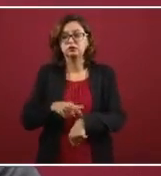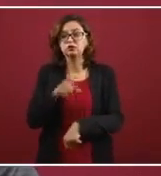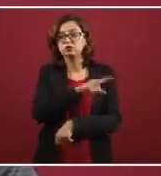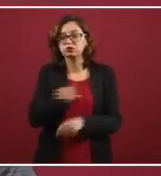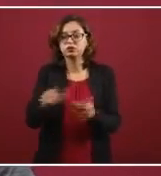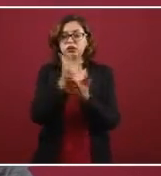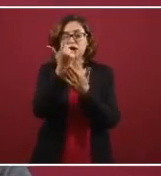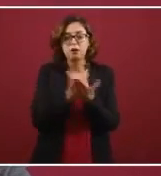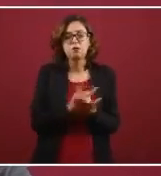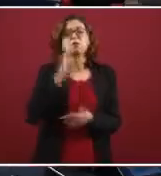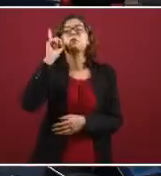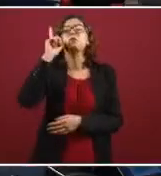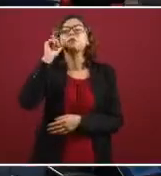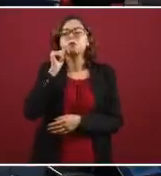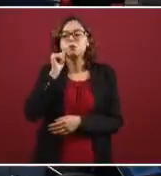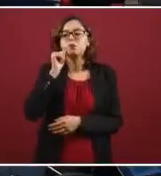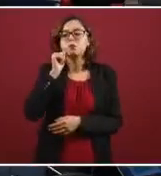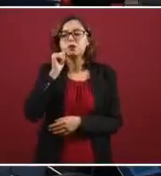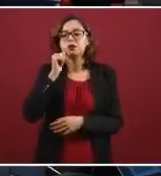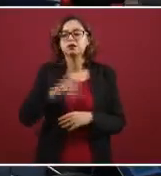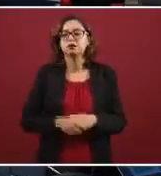apuntan para mañana.